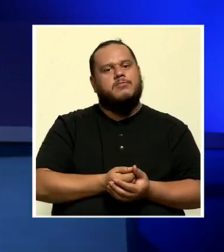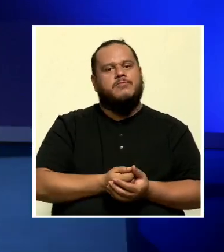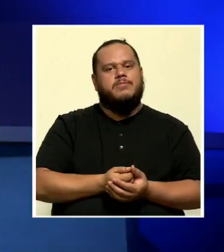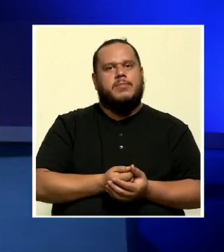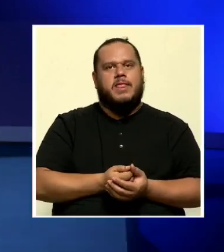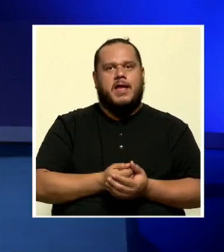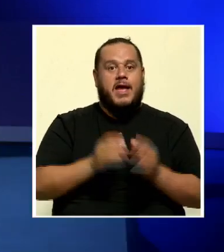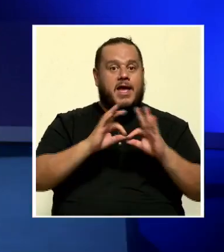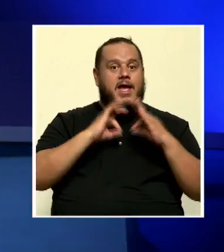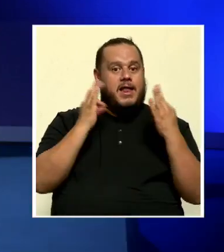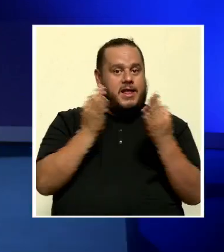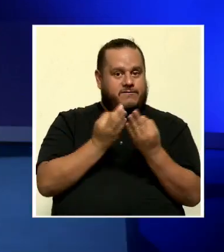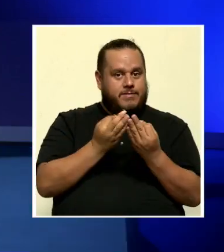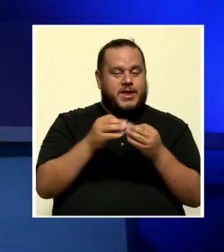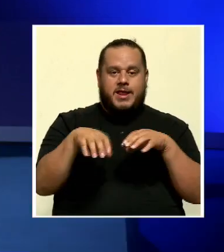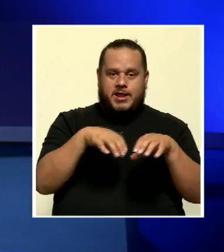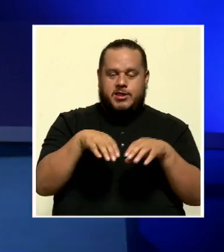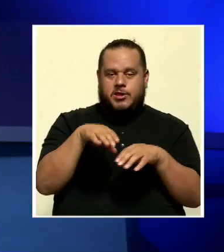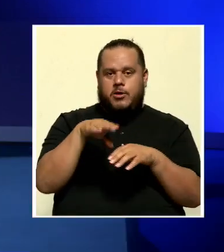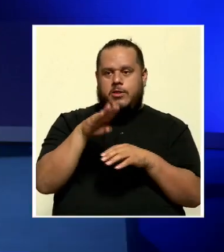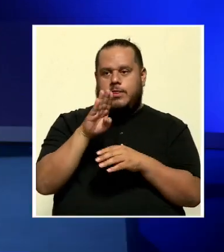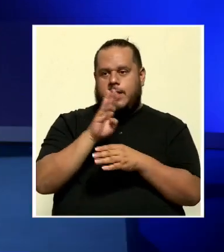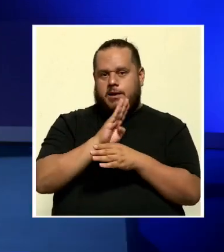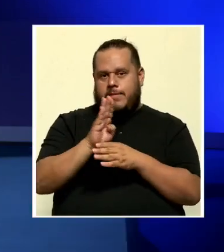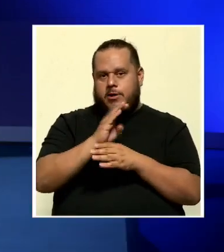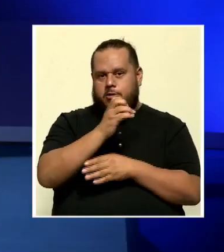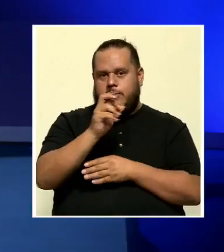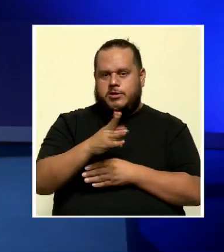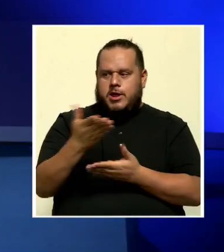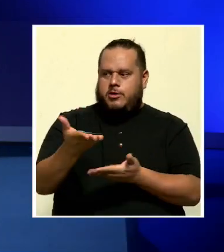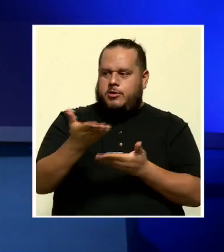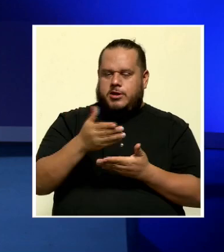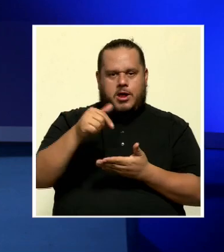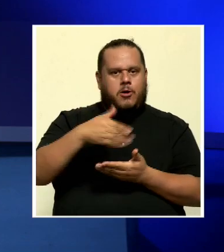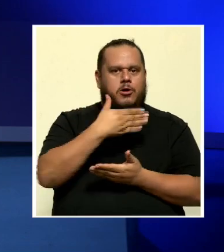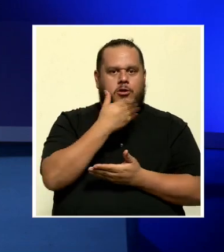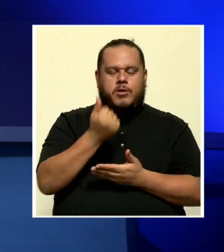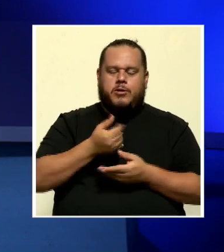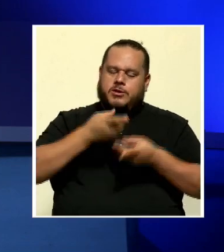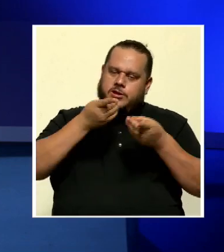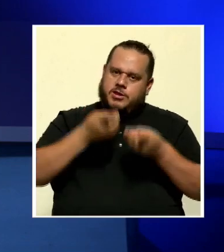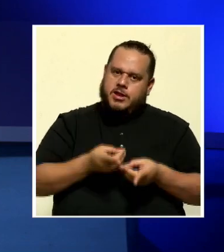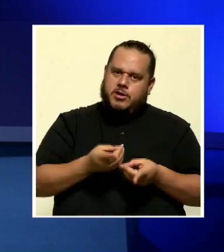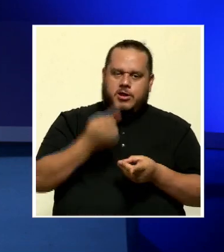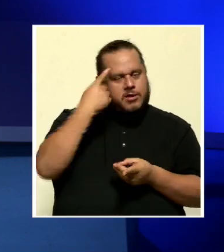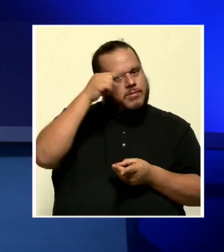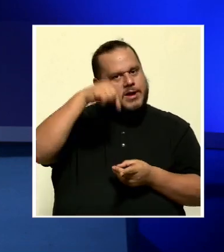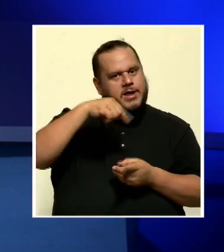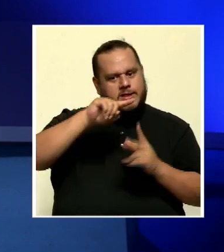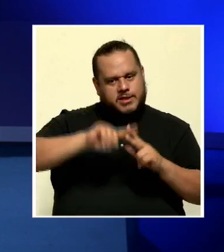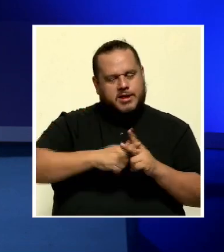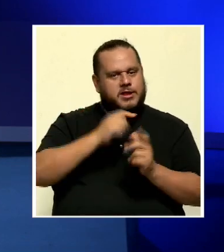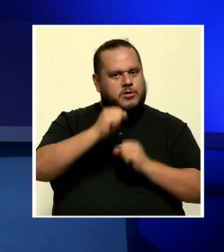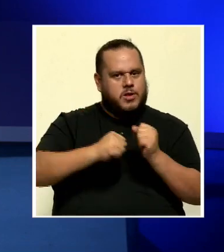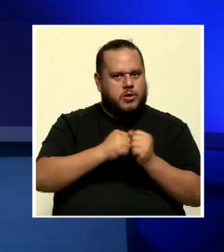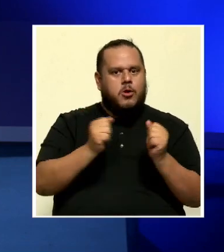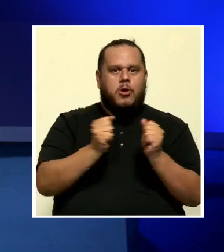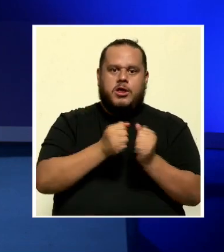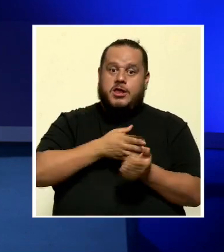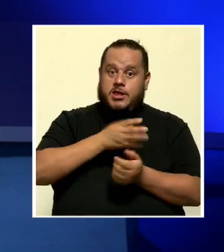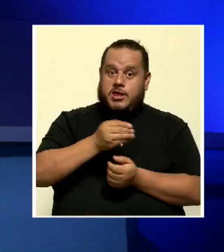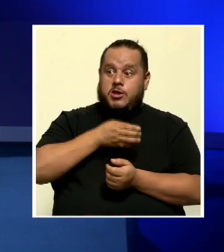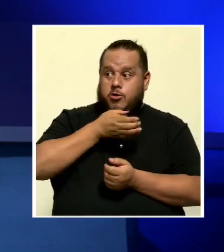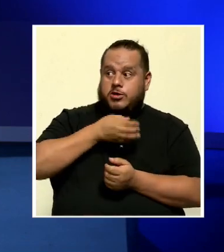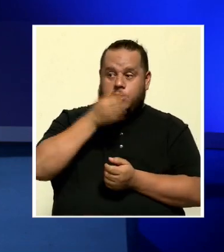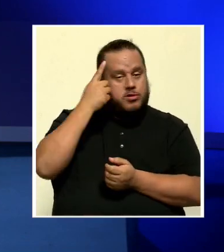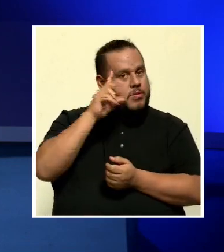La familia en acción del Banco de Costa Rica nos trae hoy los mejores deseos para este inicio de año y sobre todo consejos para